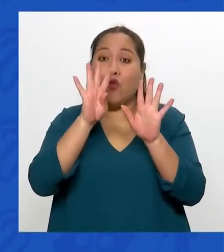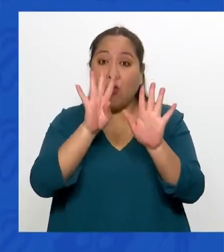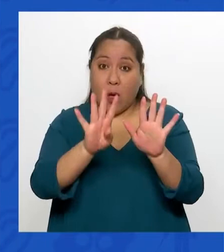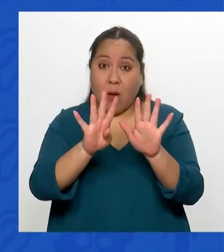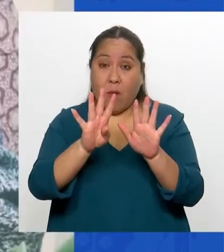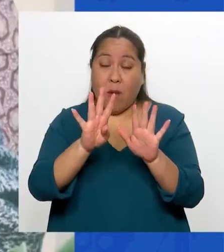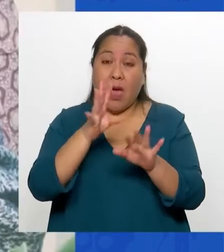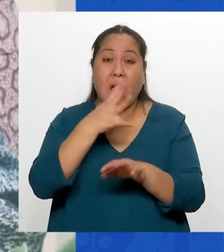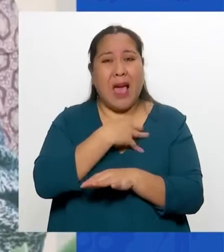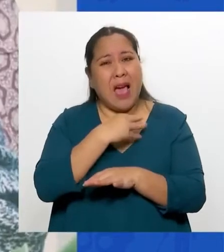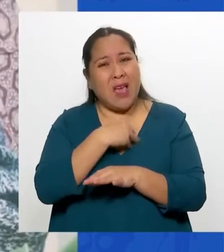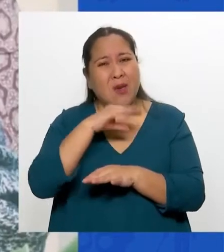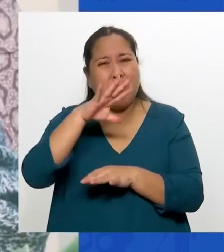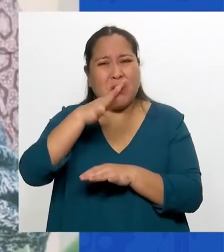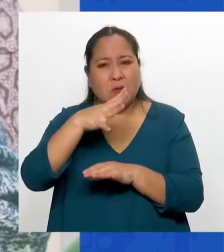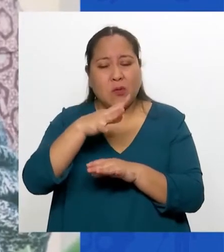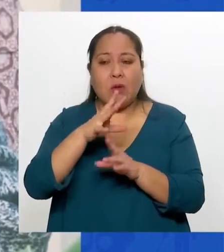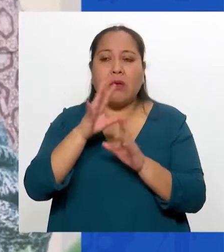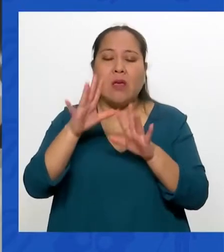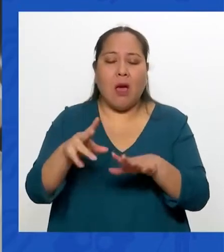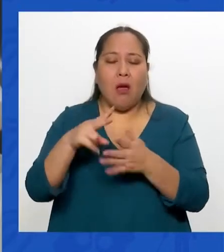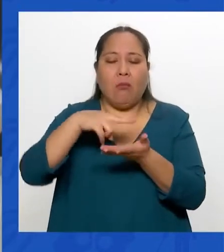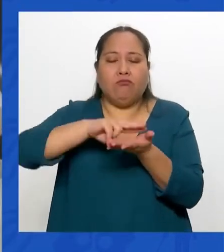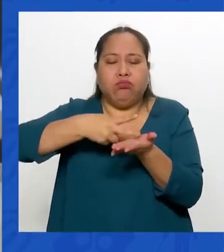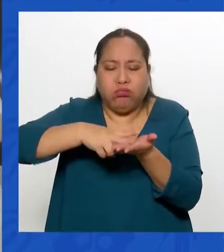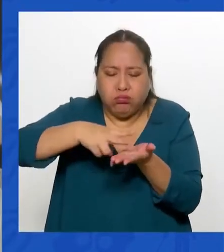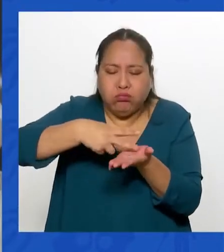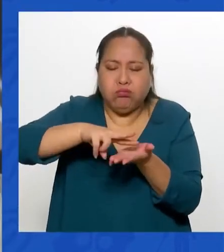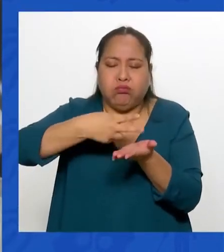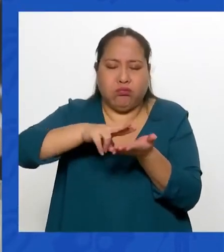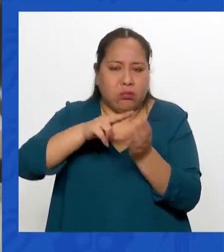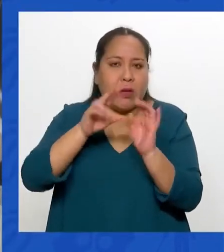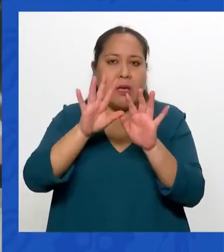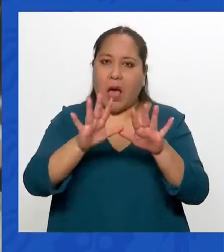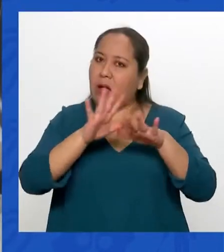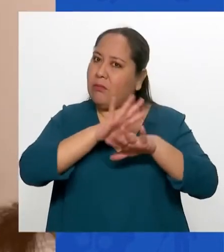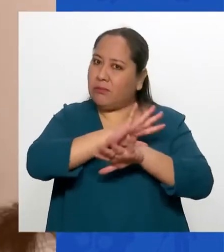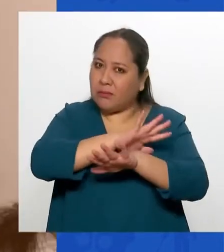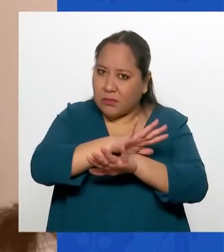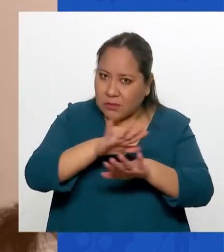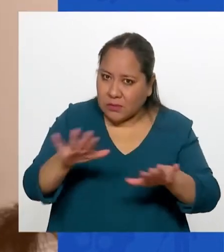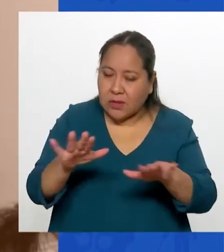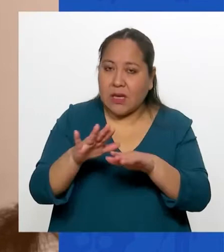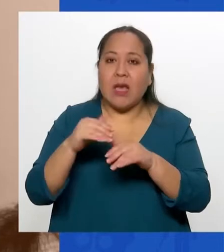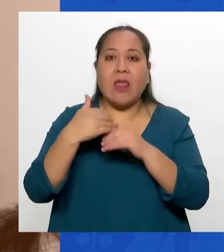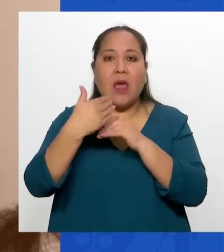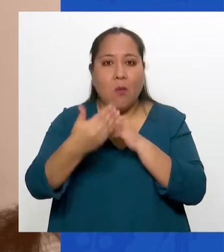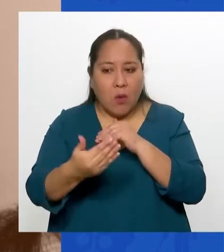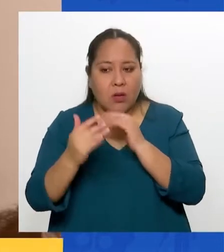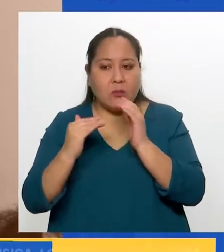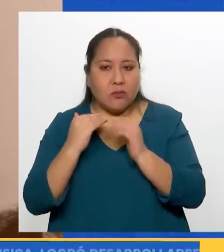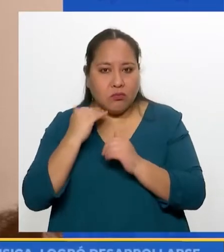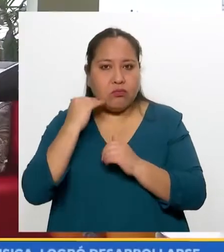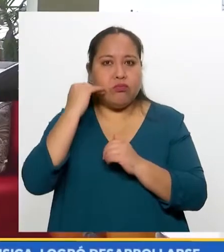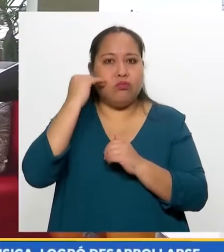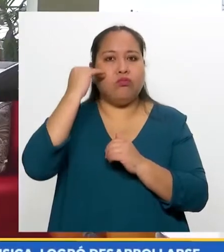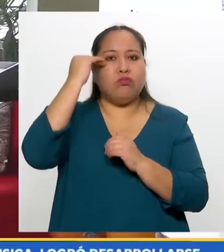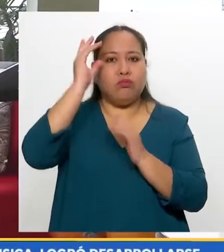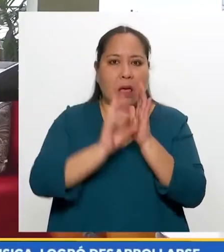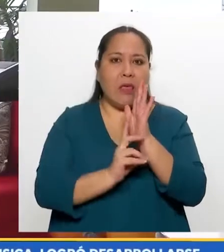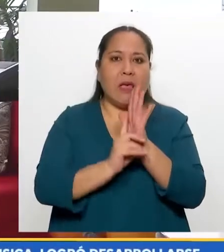A los 9 años aproximadamente ya dejó de convulsionar y ya de tener esas crisis y fue